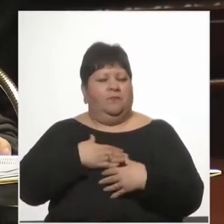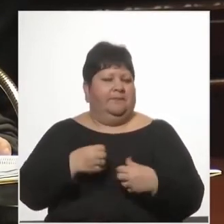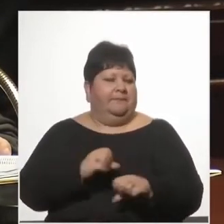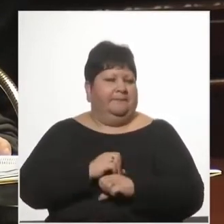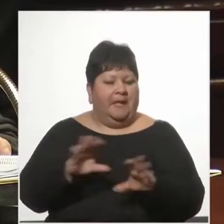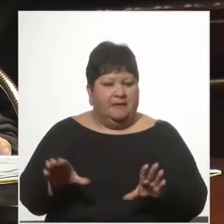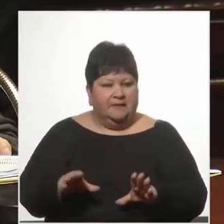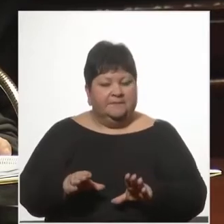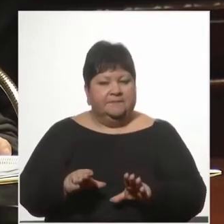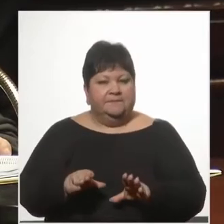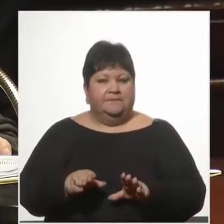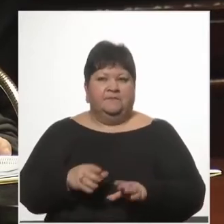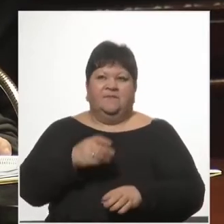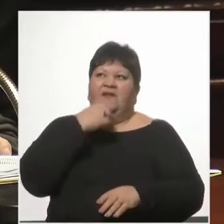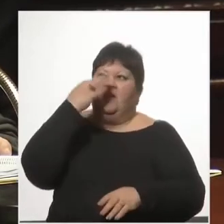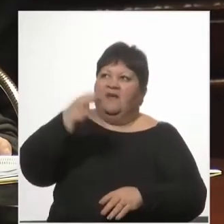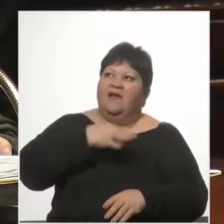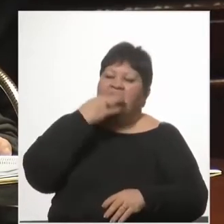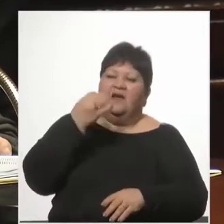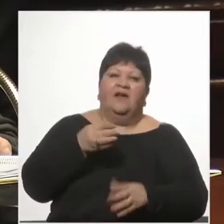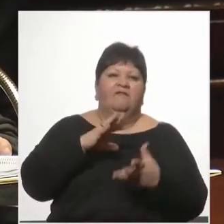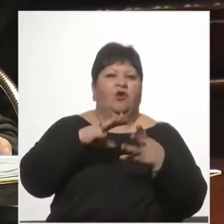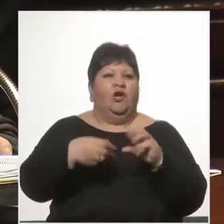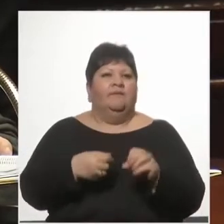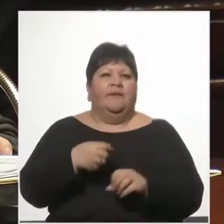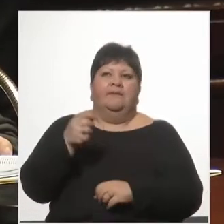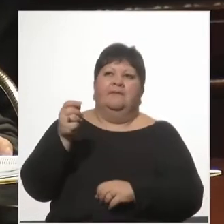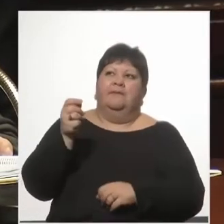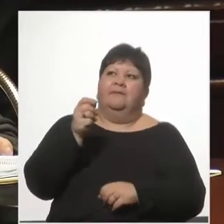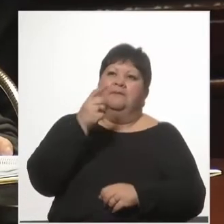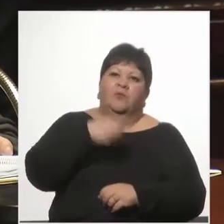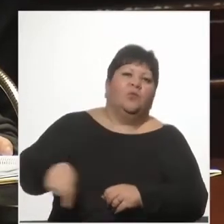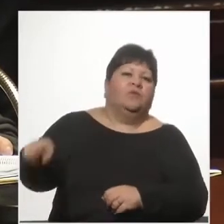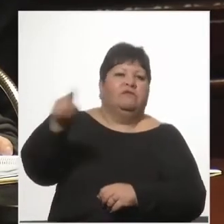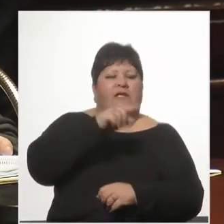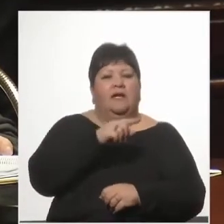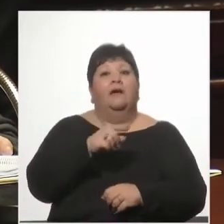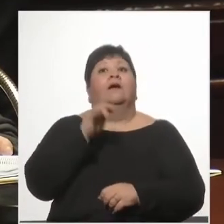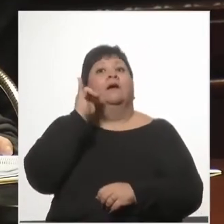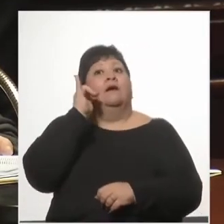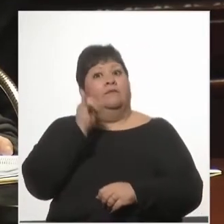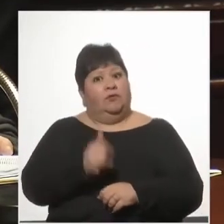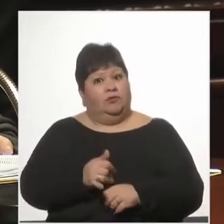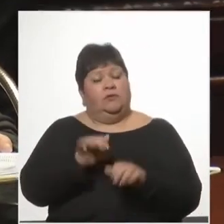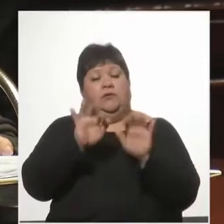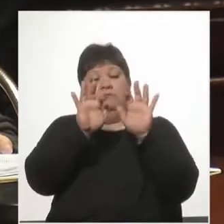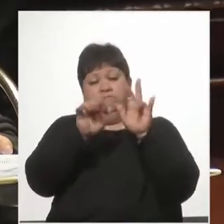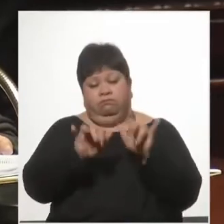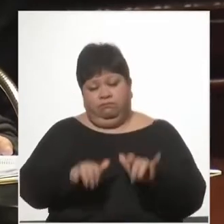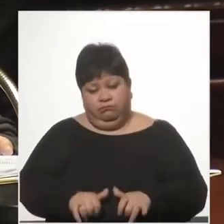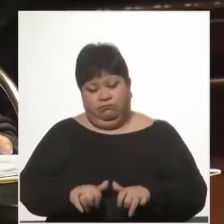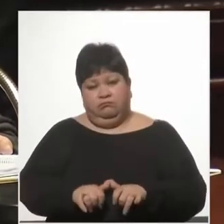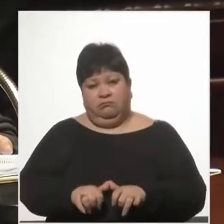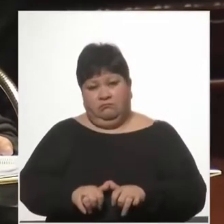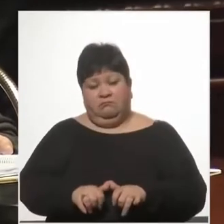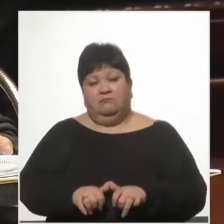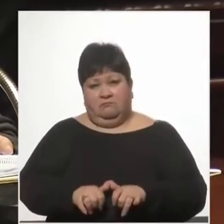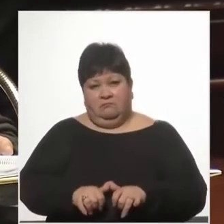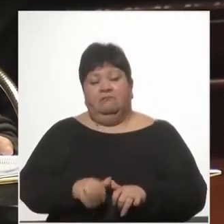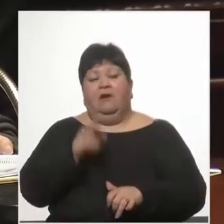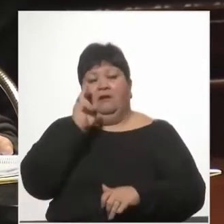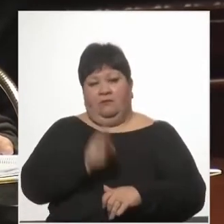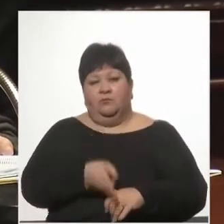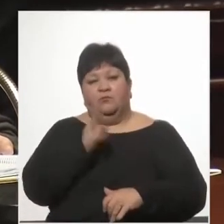públicas, pero no contaban con que sí estaba en condiciones de presentar una nota de renuncia al presidente Vázquez.